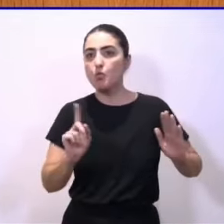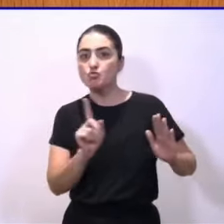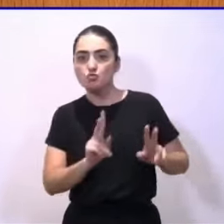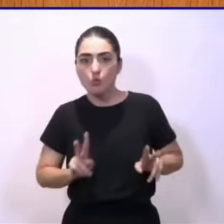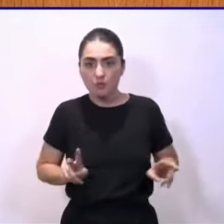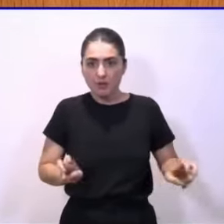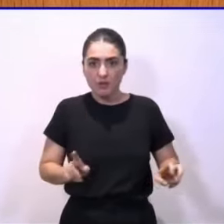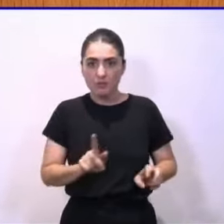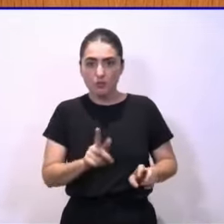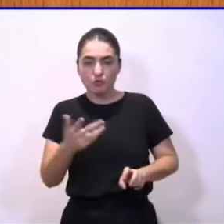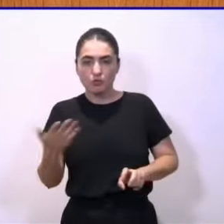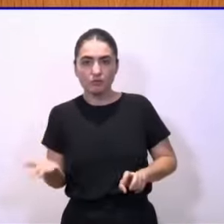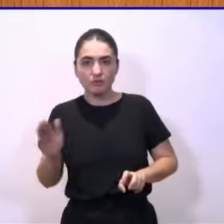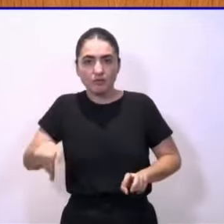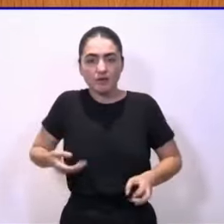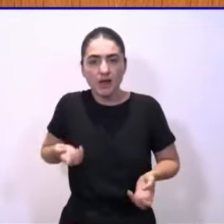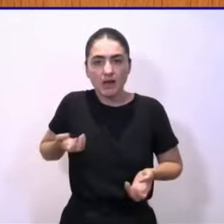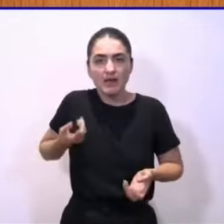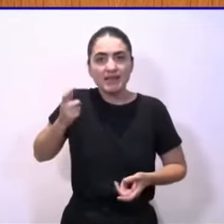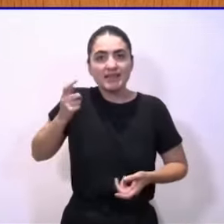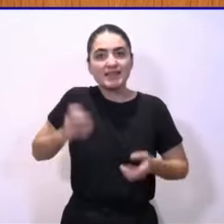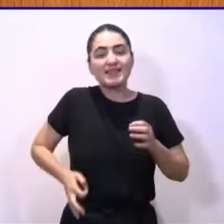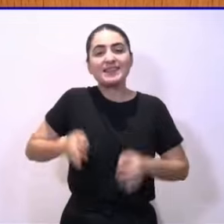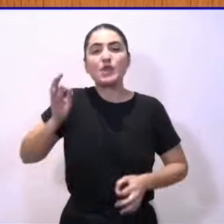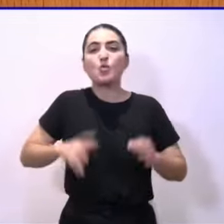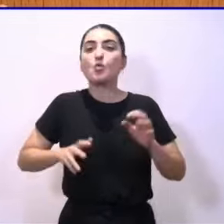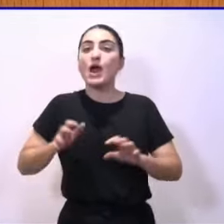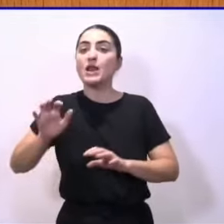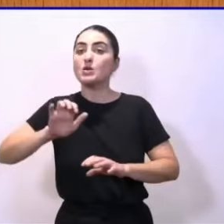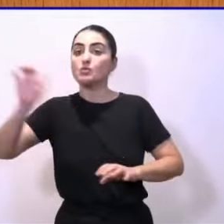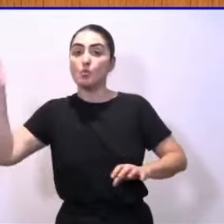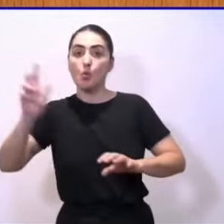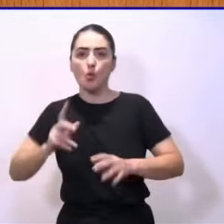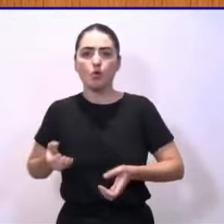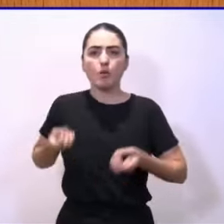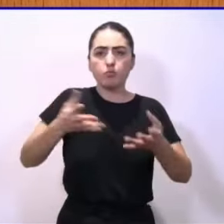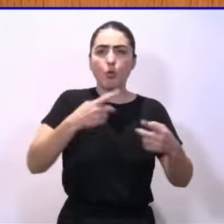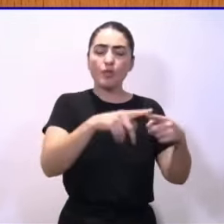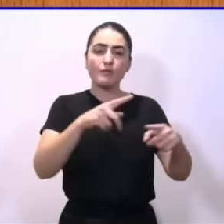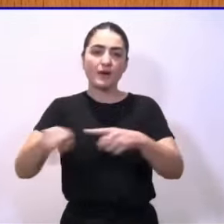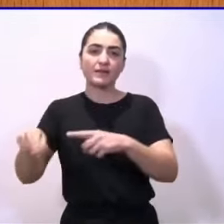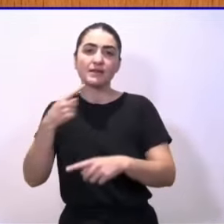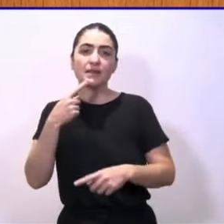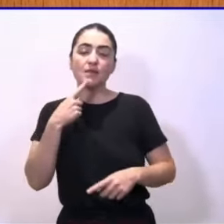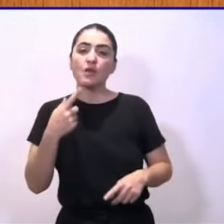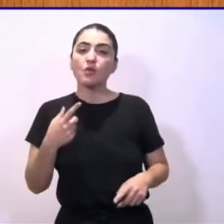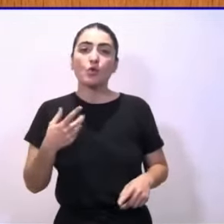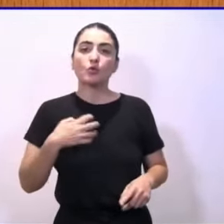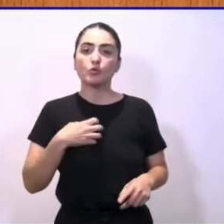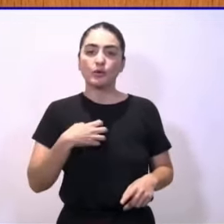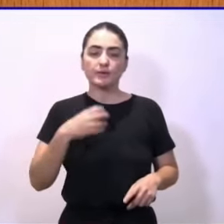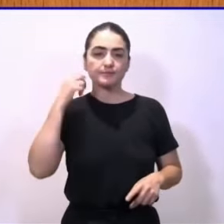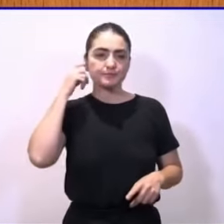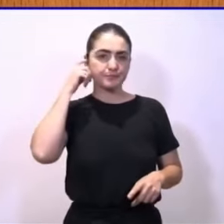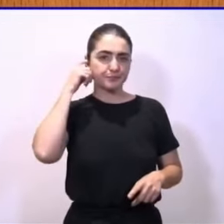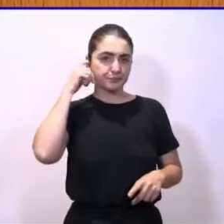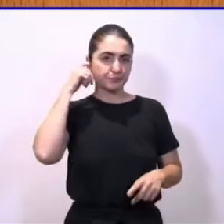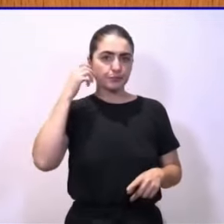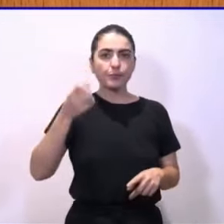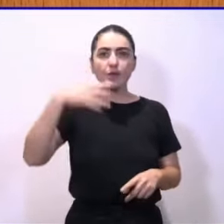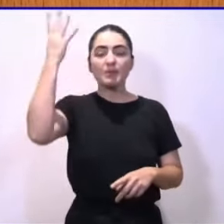haber distintas sentencias del Tribunal de Justicia de la Unión Europea diciéndole al Tribunal Supremo que no puede inventar el concepto de la nulidad de